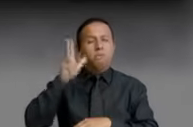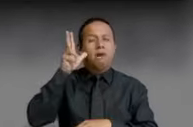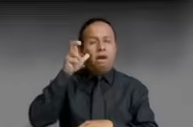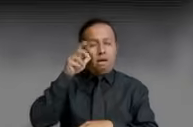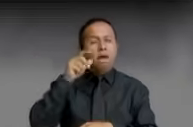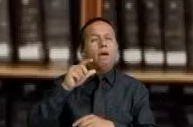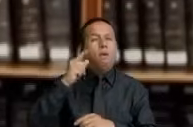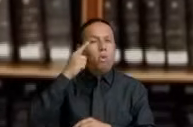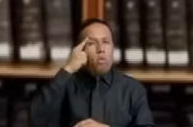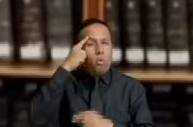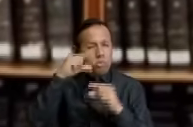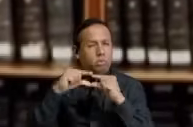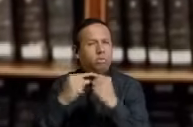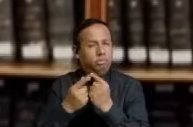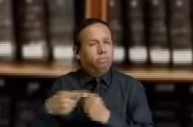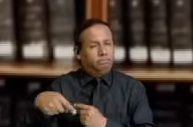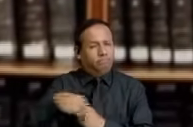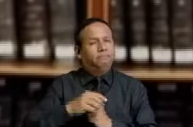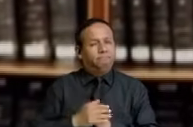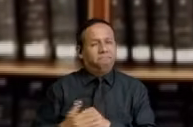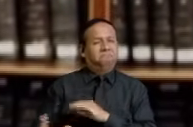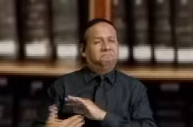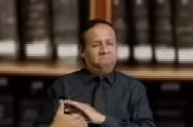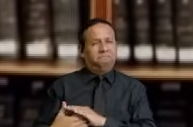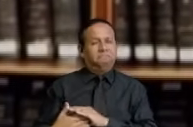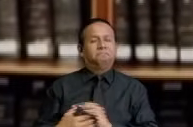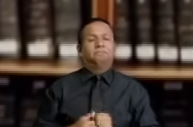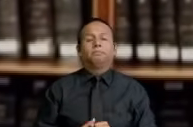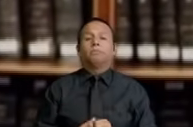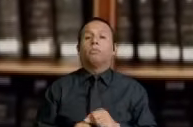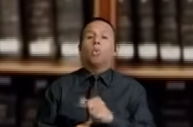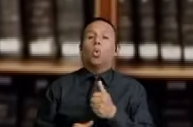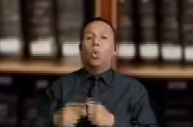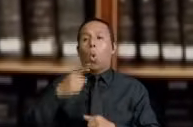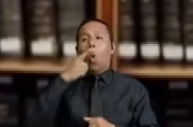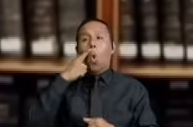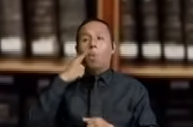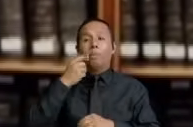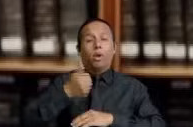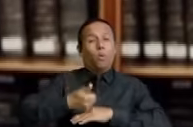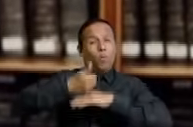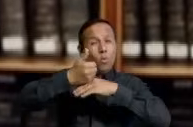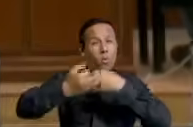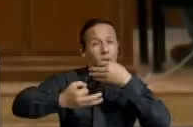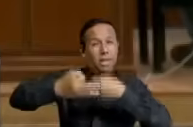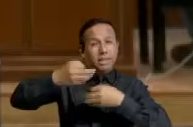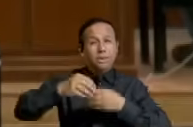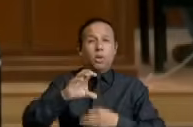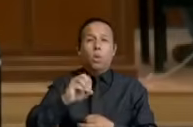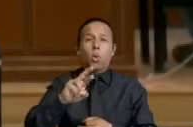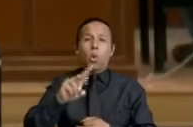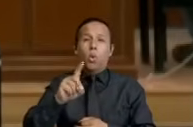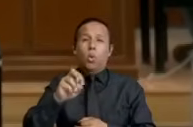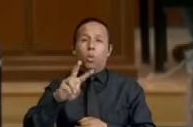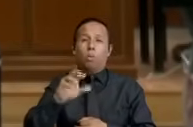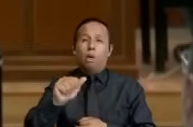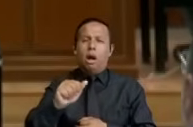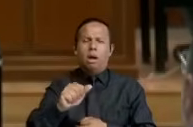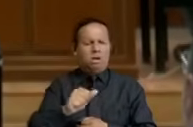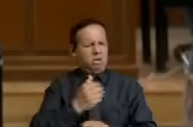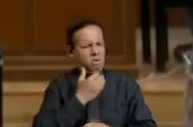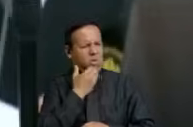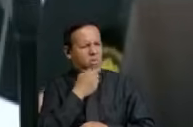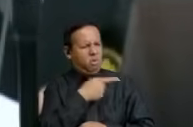willman Terán por su parte el juez Felipe Córdoba a través de un comunicado mencionó que ante las infamias y falsas